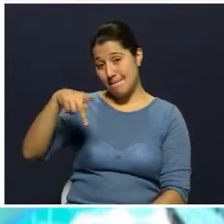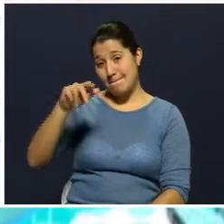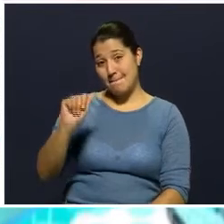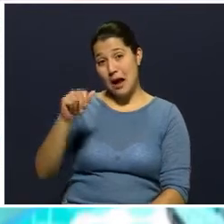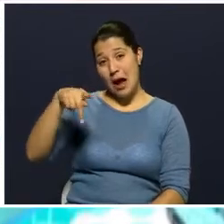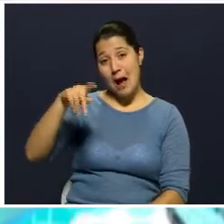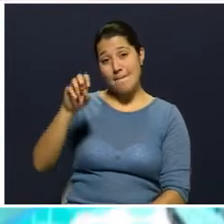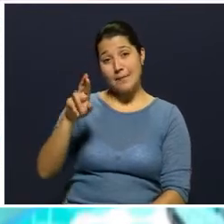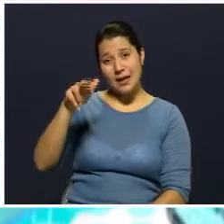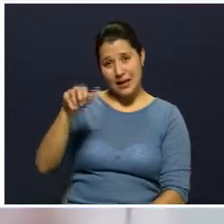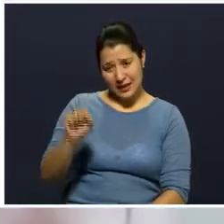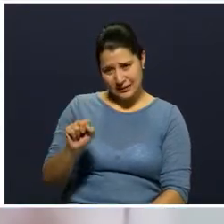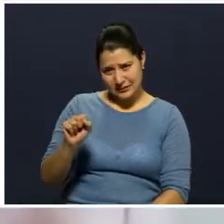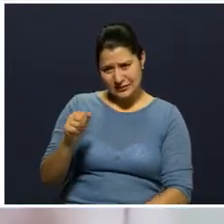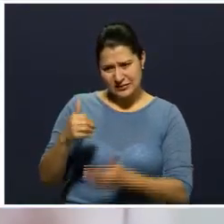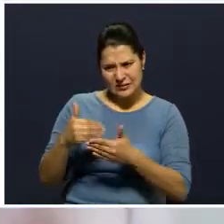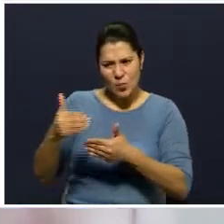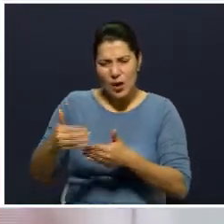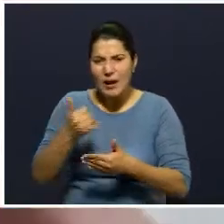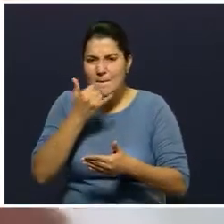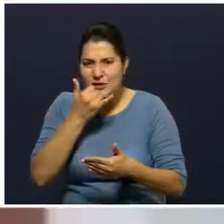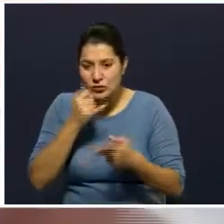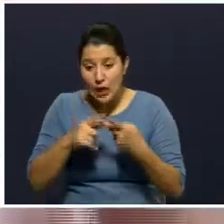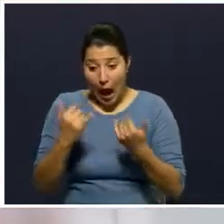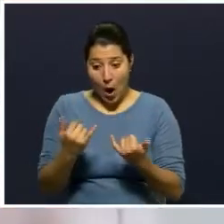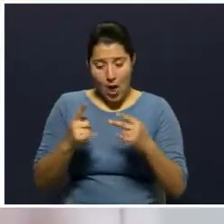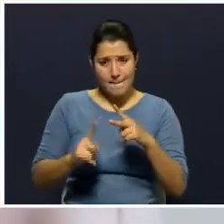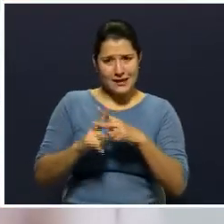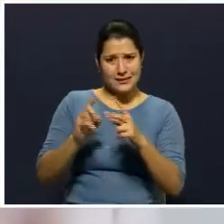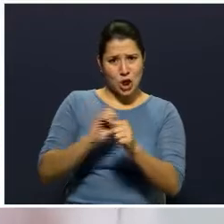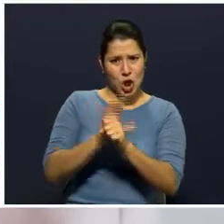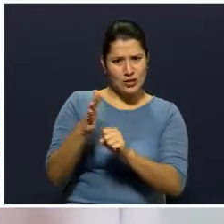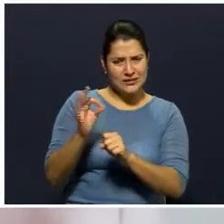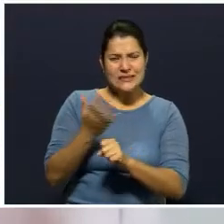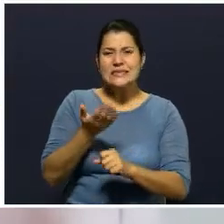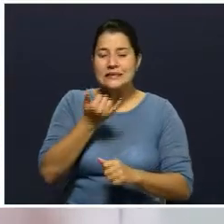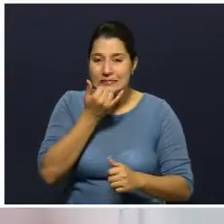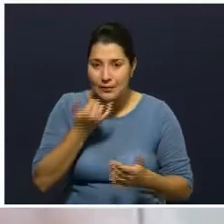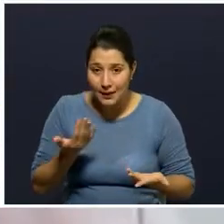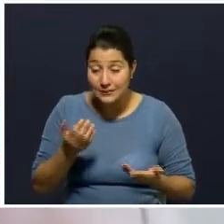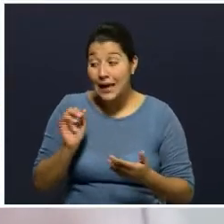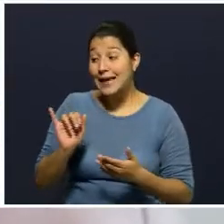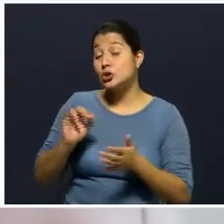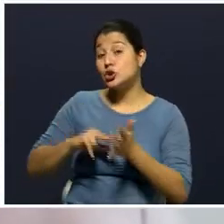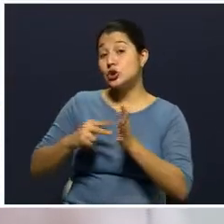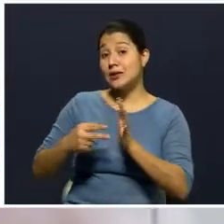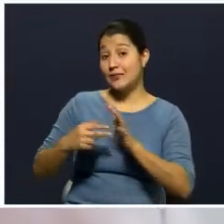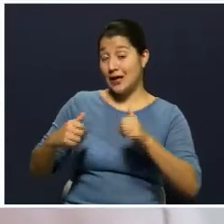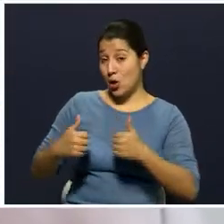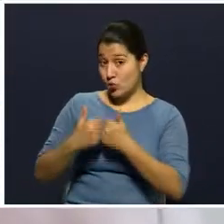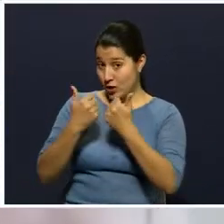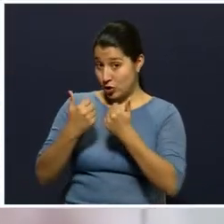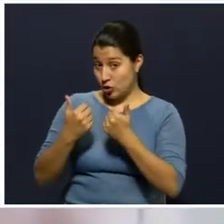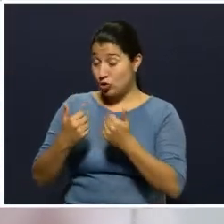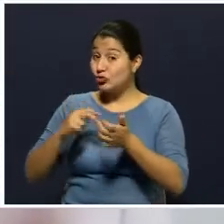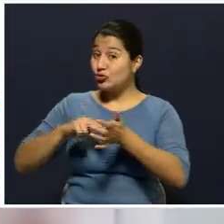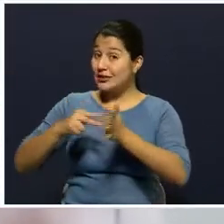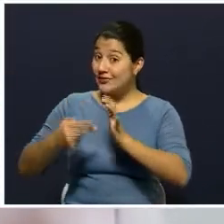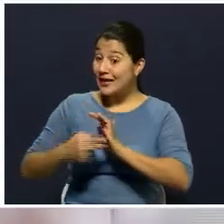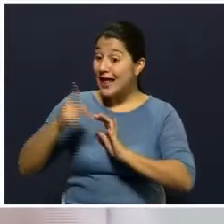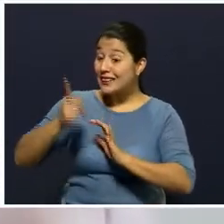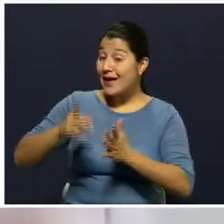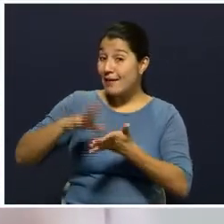Definitivamente, la administración del sistema penitenciario es un reto, y al ser un reto, es un reto que nos conlleva aprender muchas